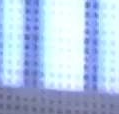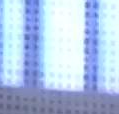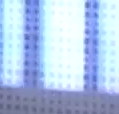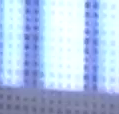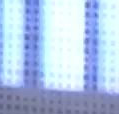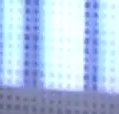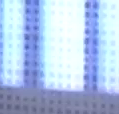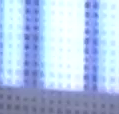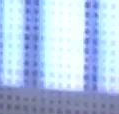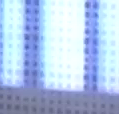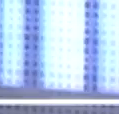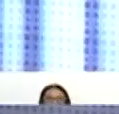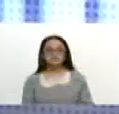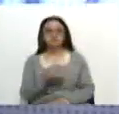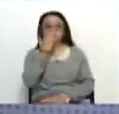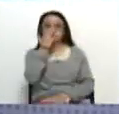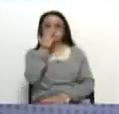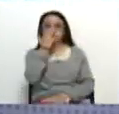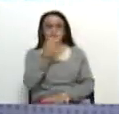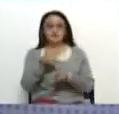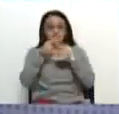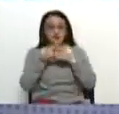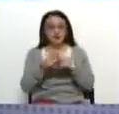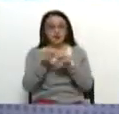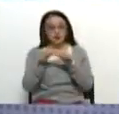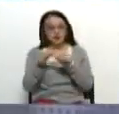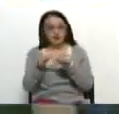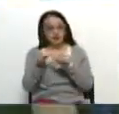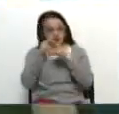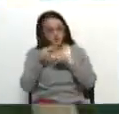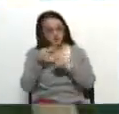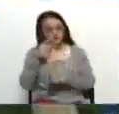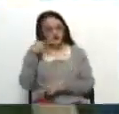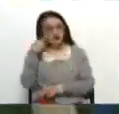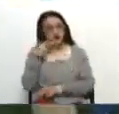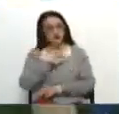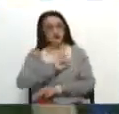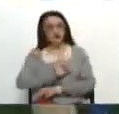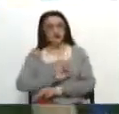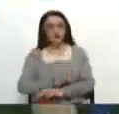Continúa el acto de homenaje a Aristóbulo Isturi. Lo vemos.